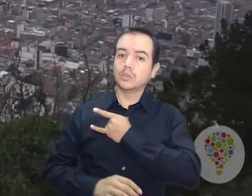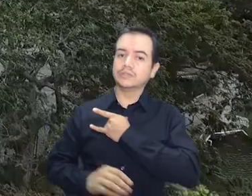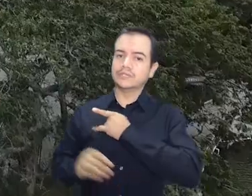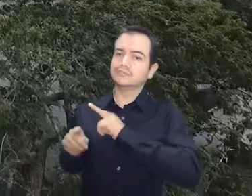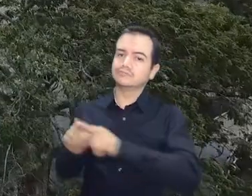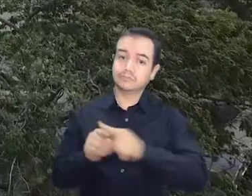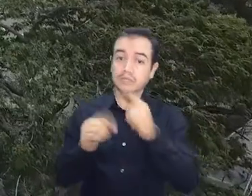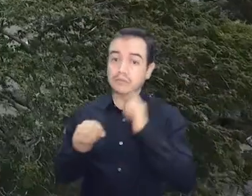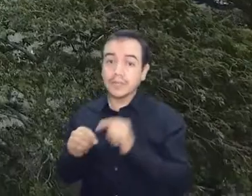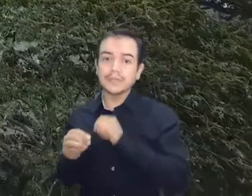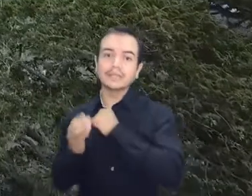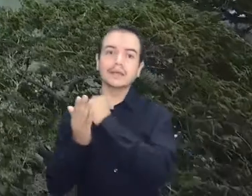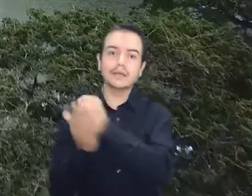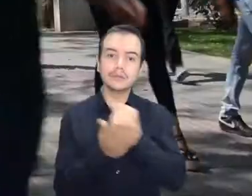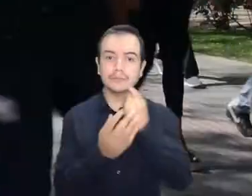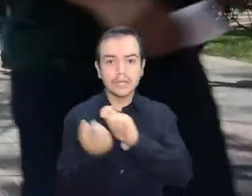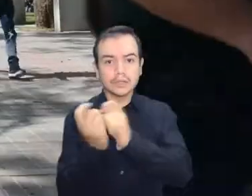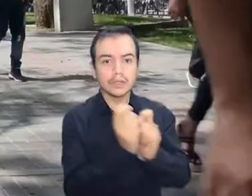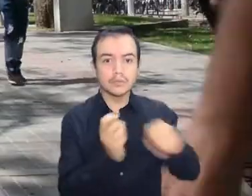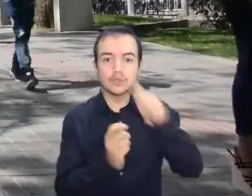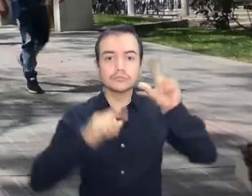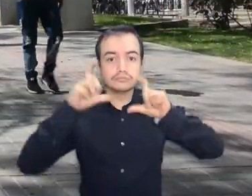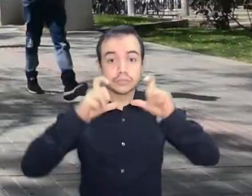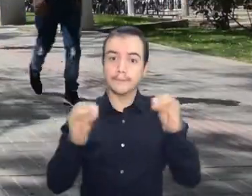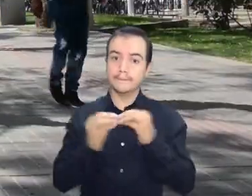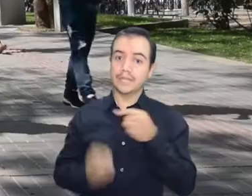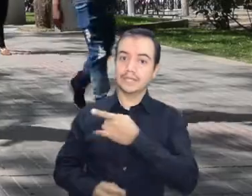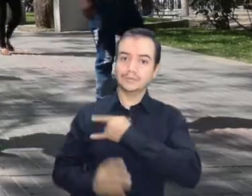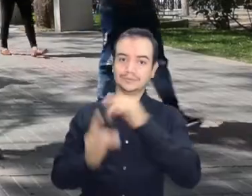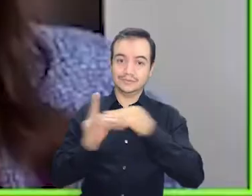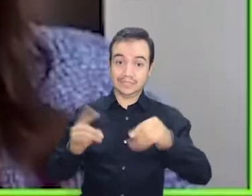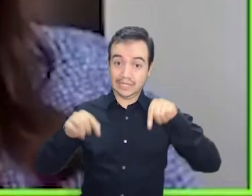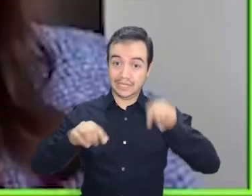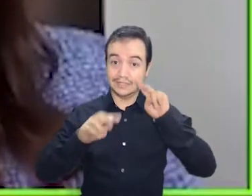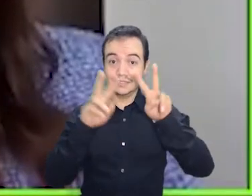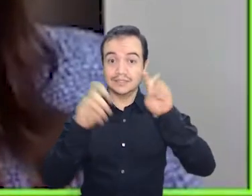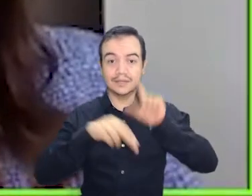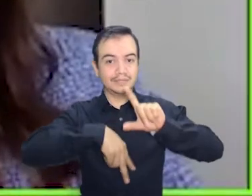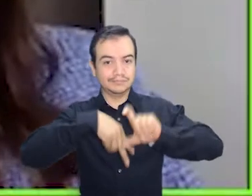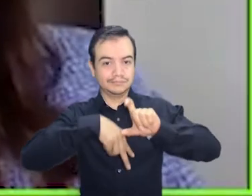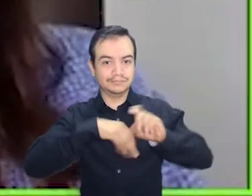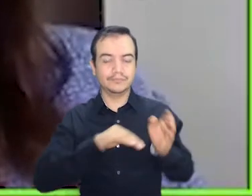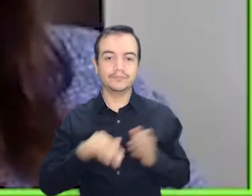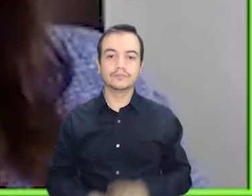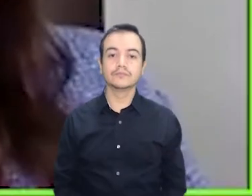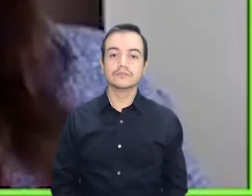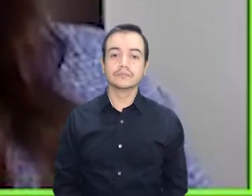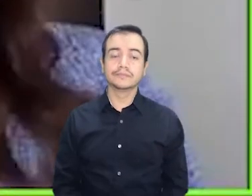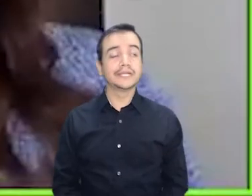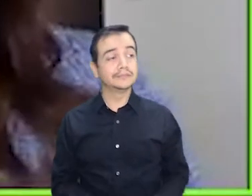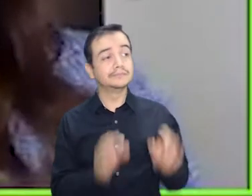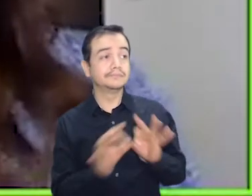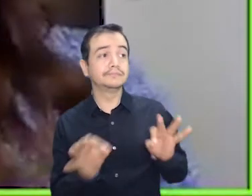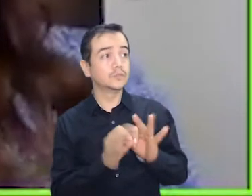Uni Magdalena, a través de sus programas académicos en esta área. Tenemos que encontrar cómo